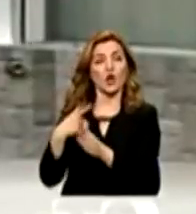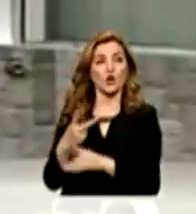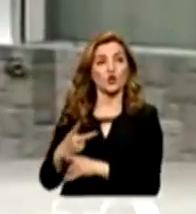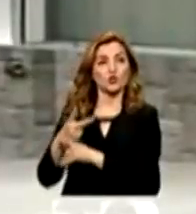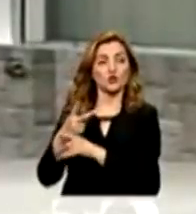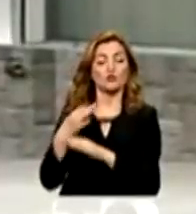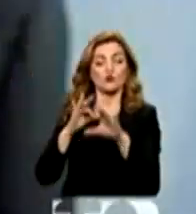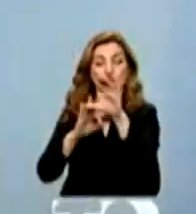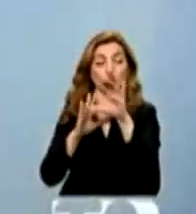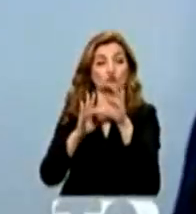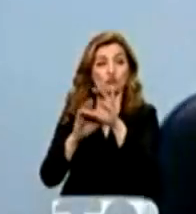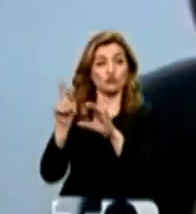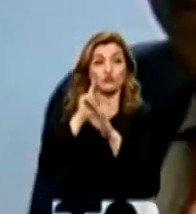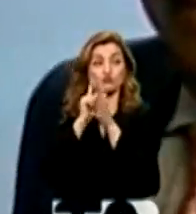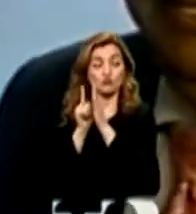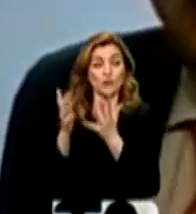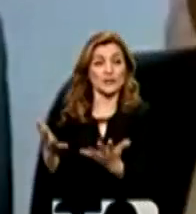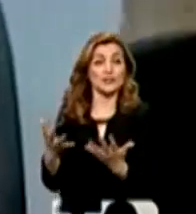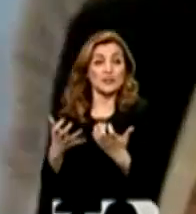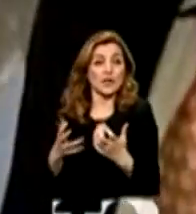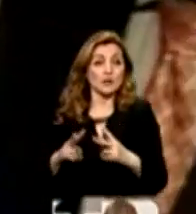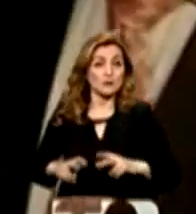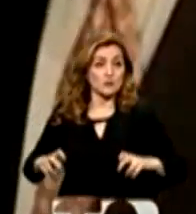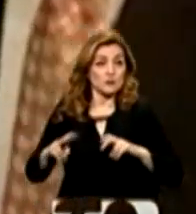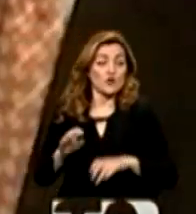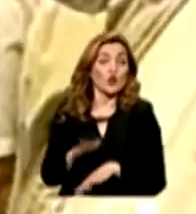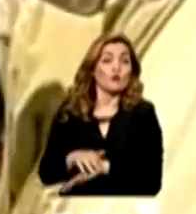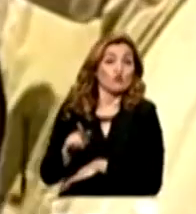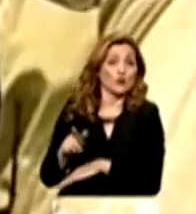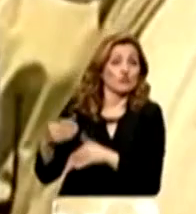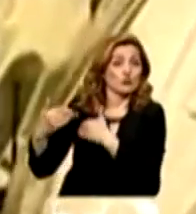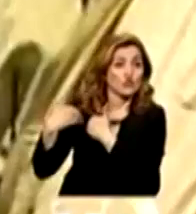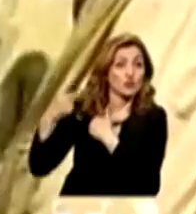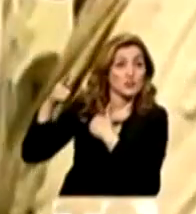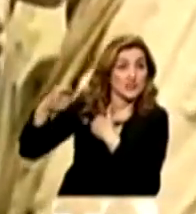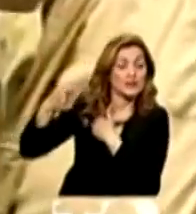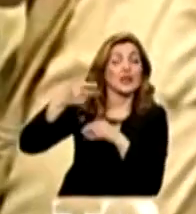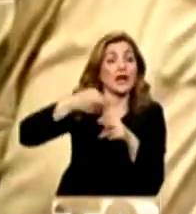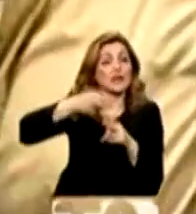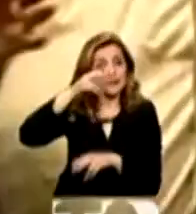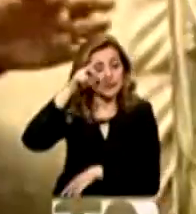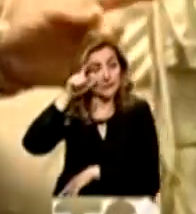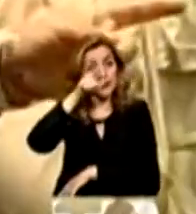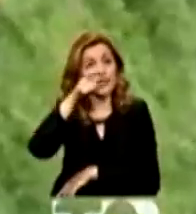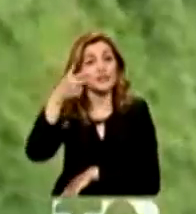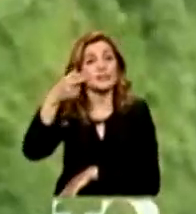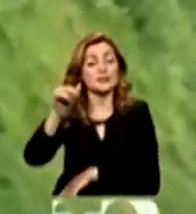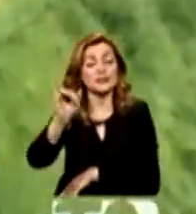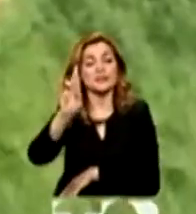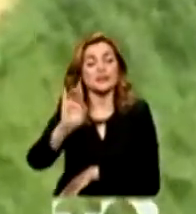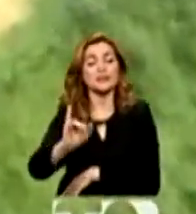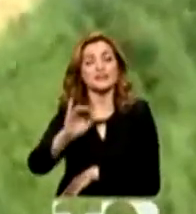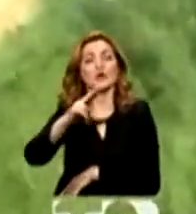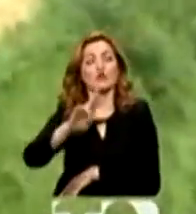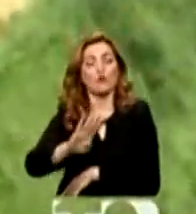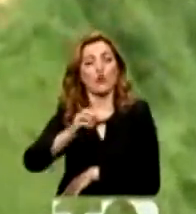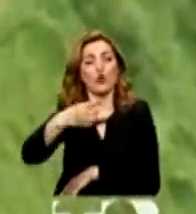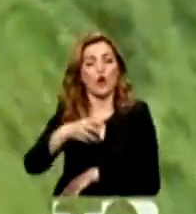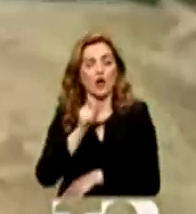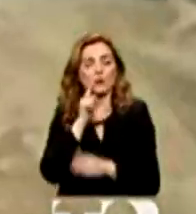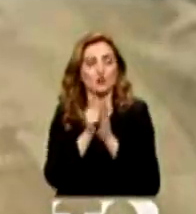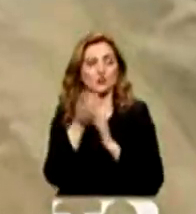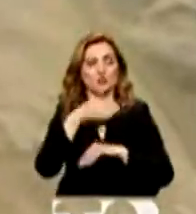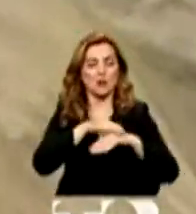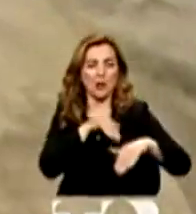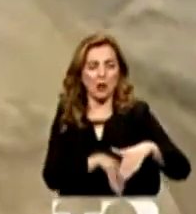Participación Ciudadana, quienes quieren que se investigue el grado de responsabilidad también del exfiscal Galo Chiriboga, por haber archivado la denuncia